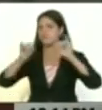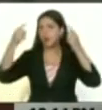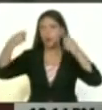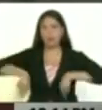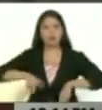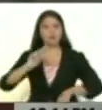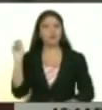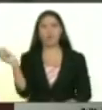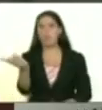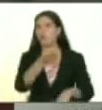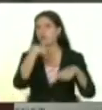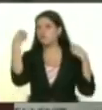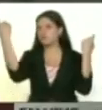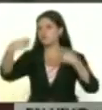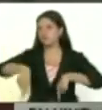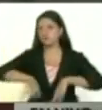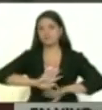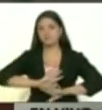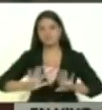unánime.